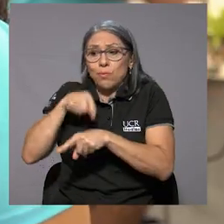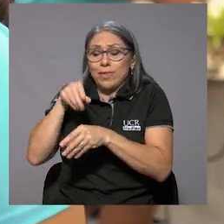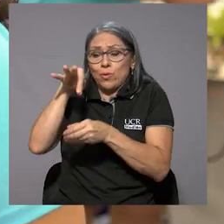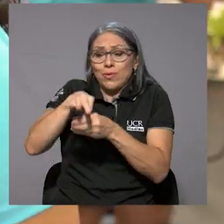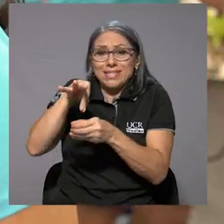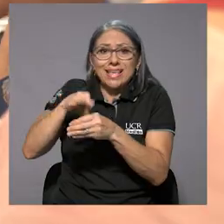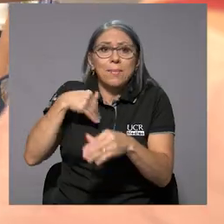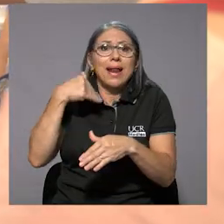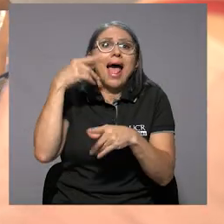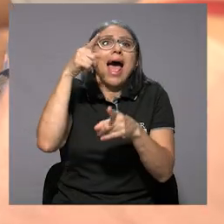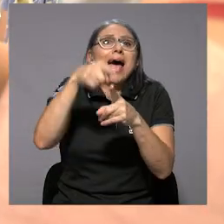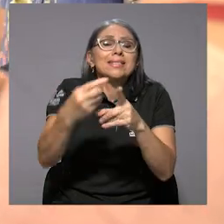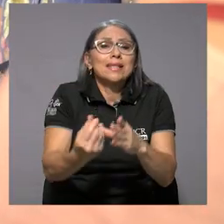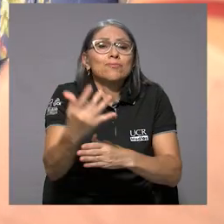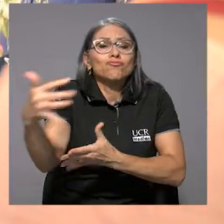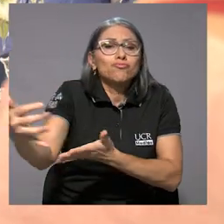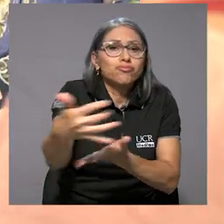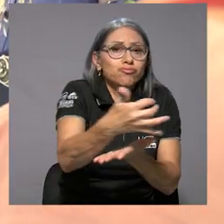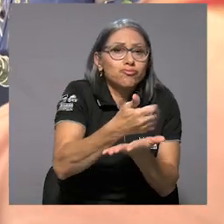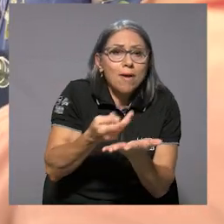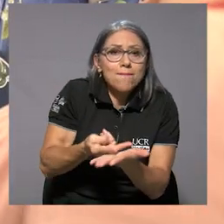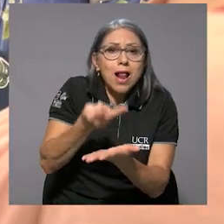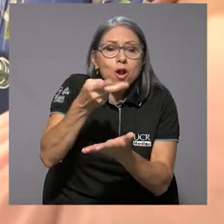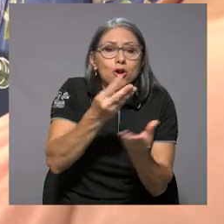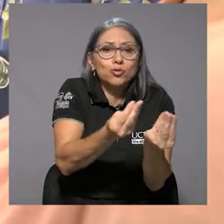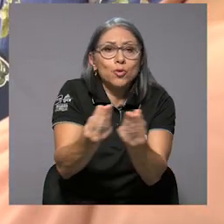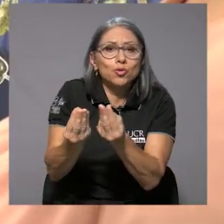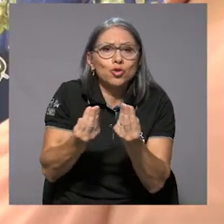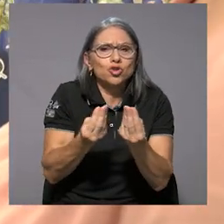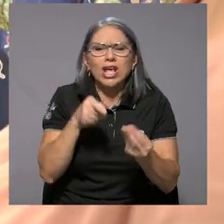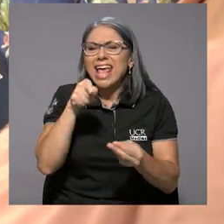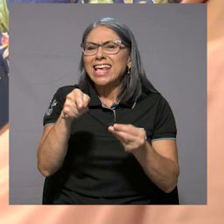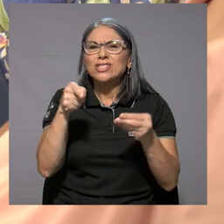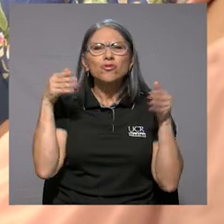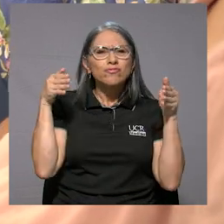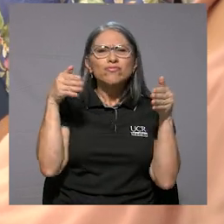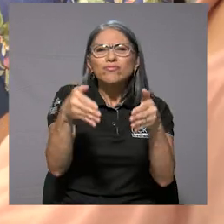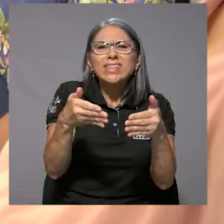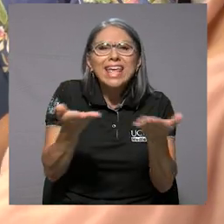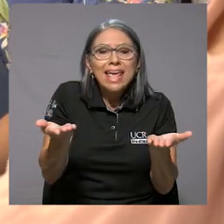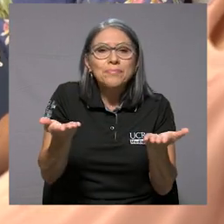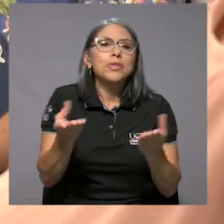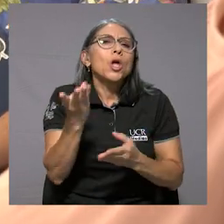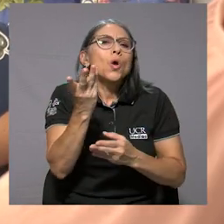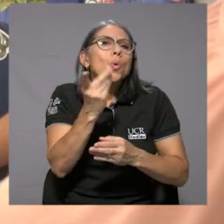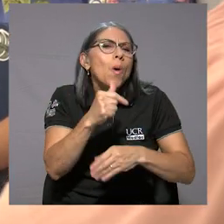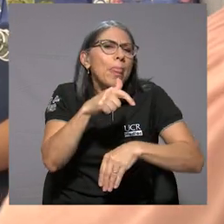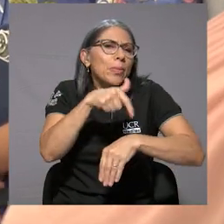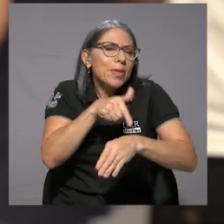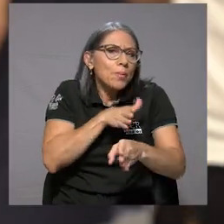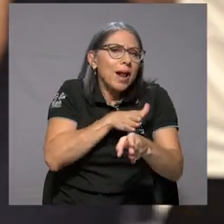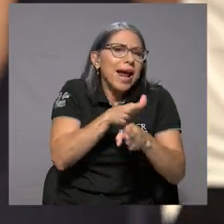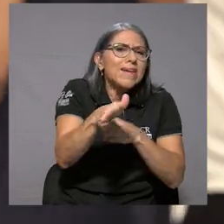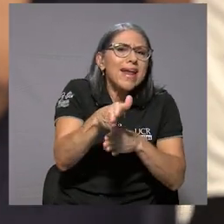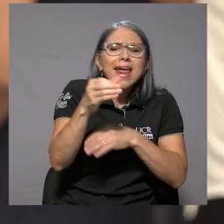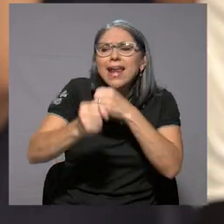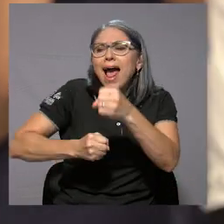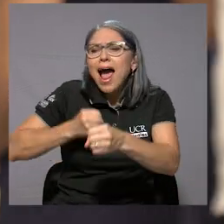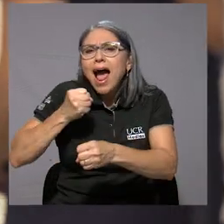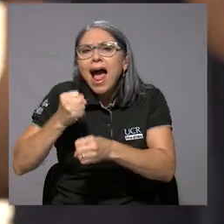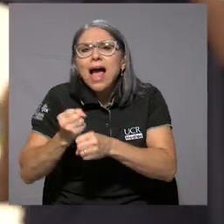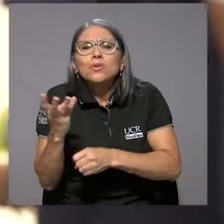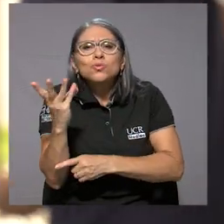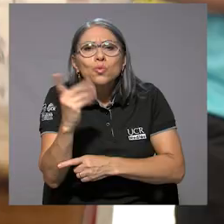revalorización de productos. Vienen a preguntar cómo de qué trata la carrera, qué cuántos años se dura estudiando, qué cuáles son